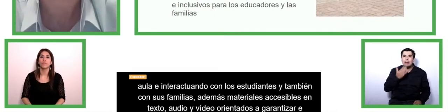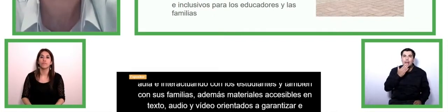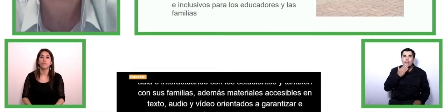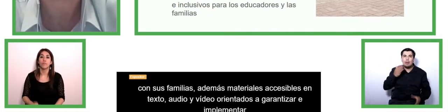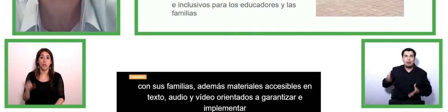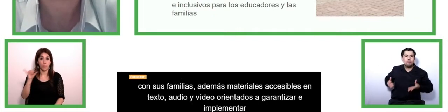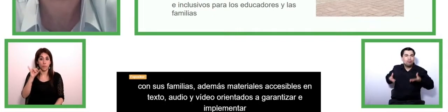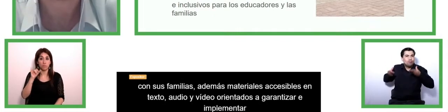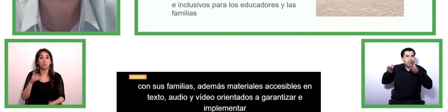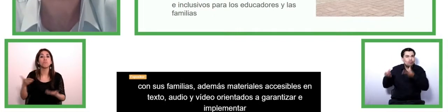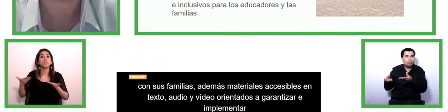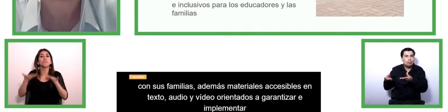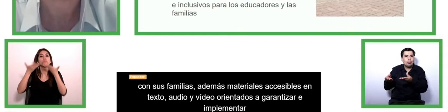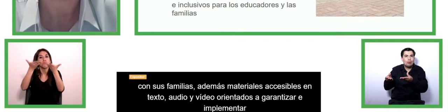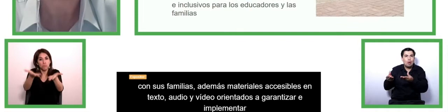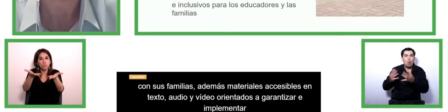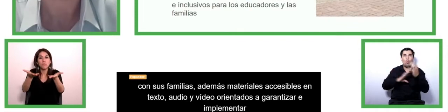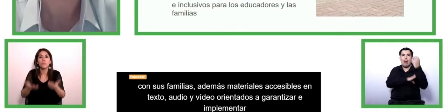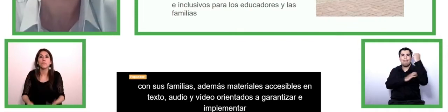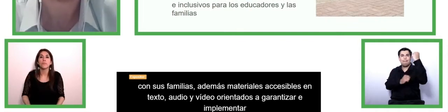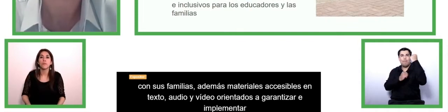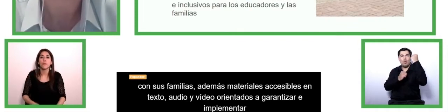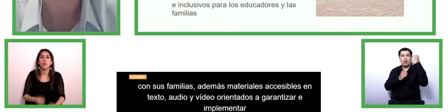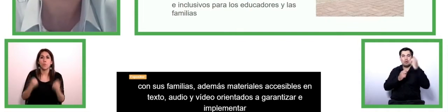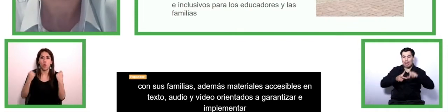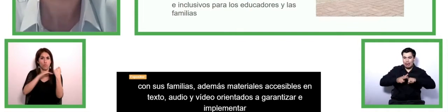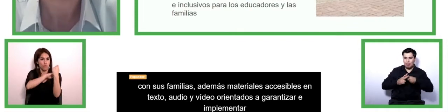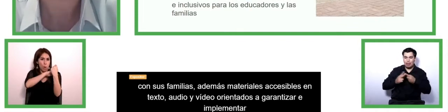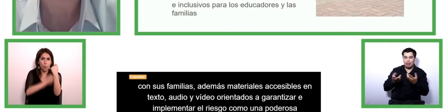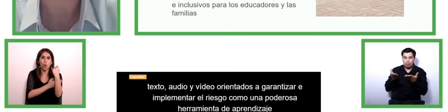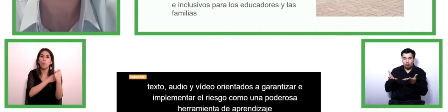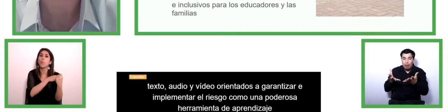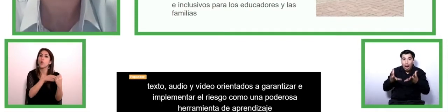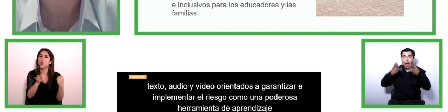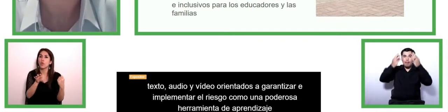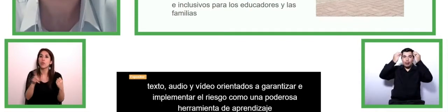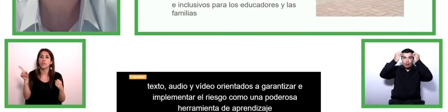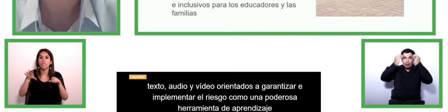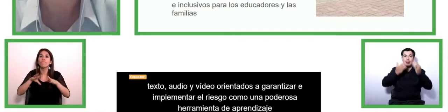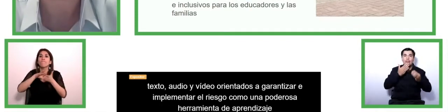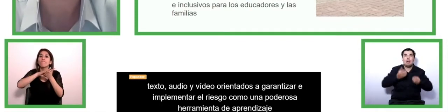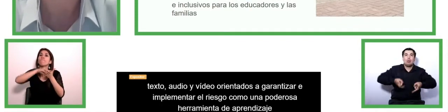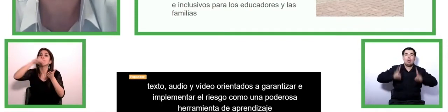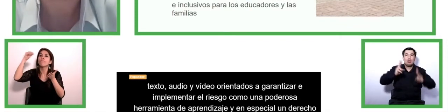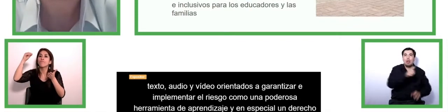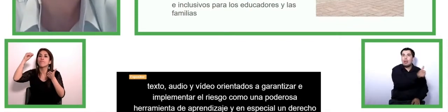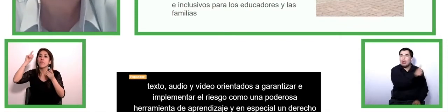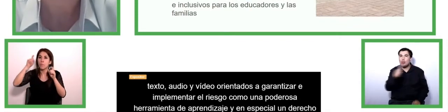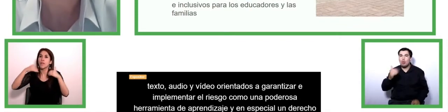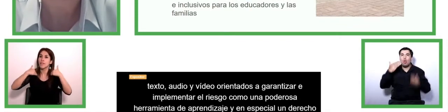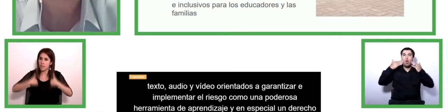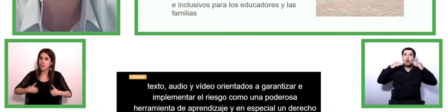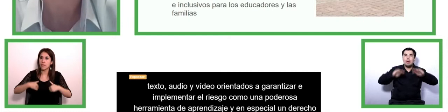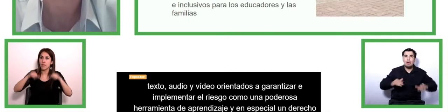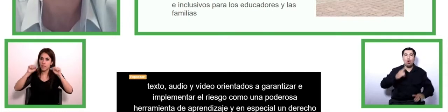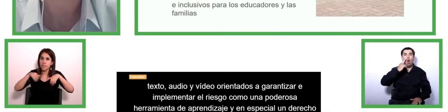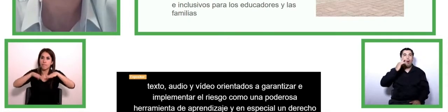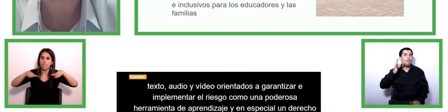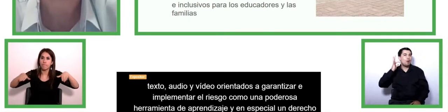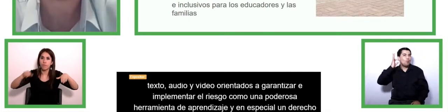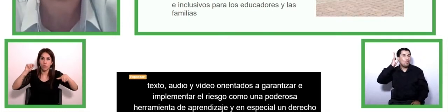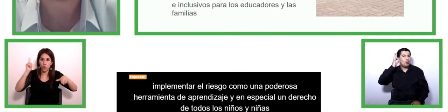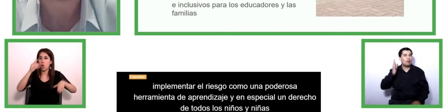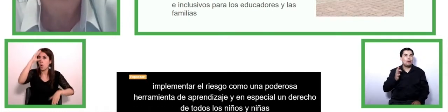juego como una poderosa herramienta de aprendizaje y, en especial, un derecho de todos los niños y